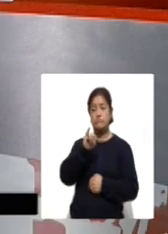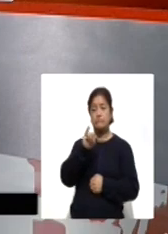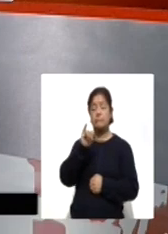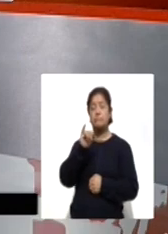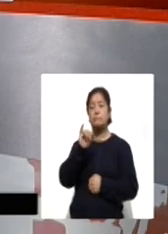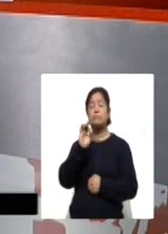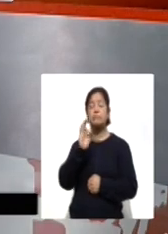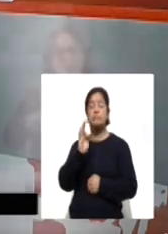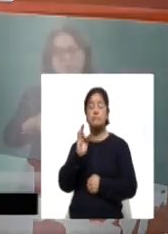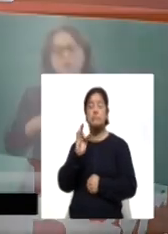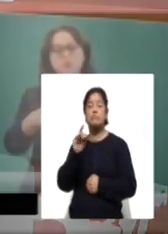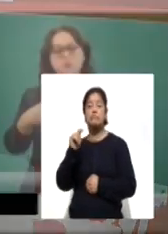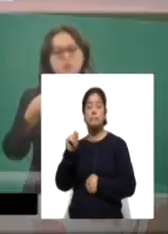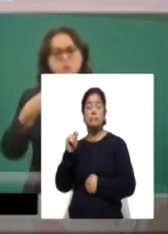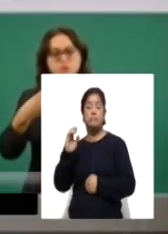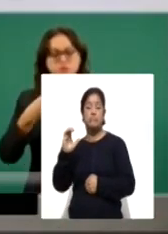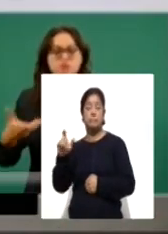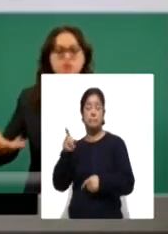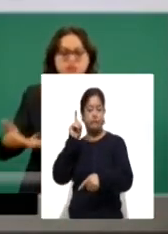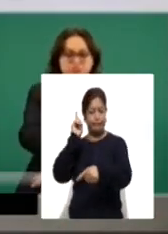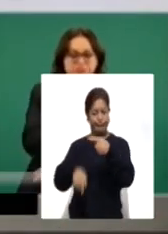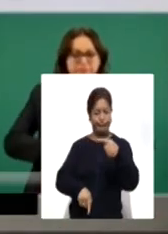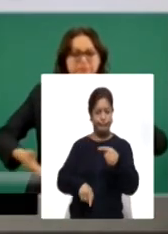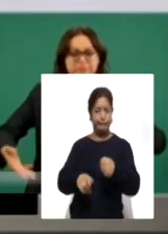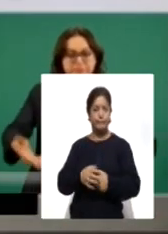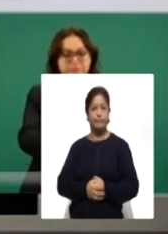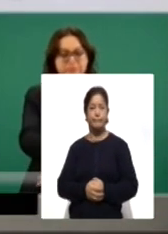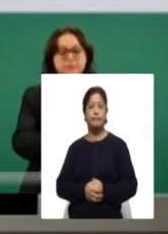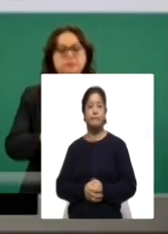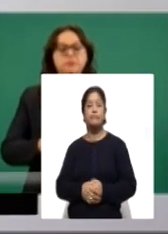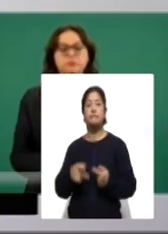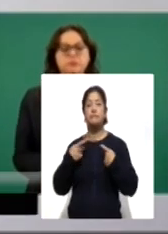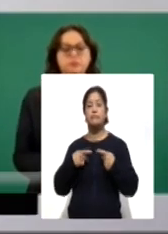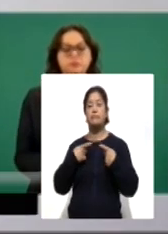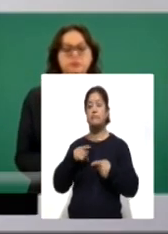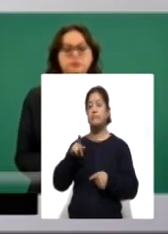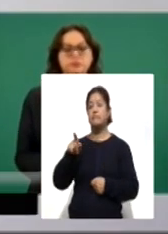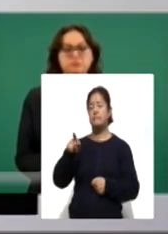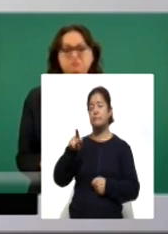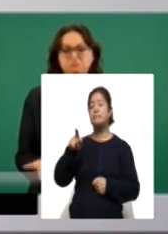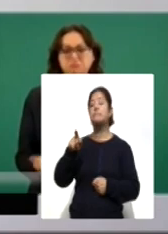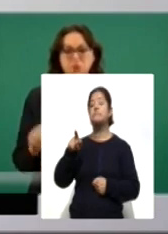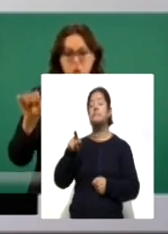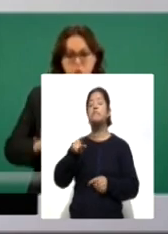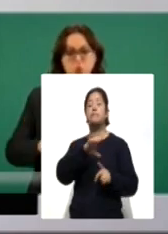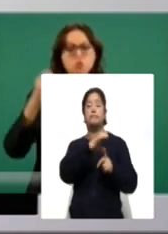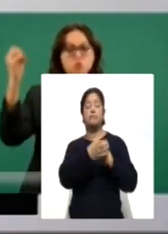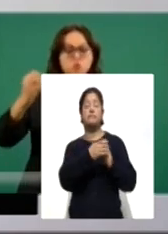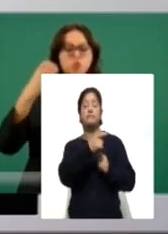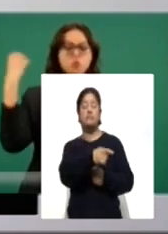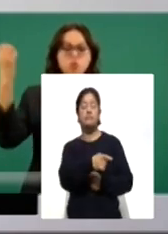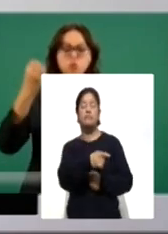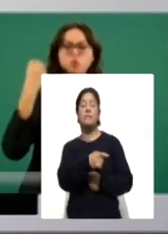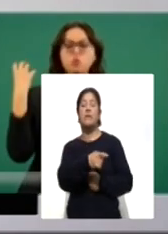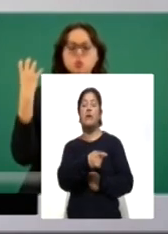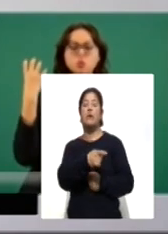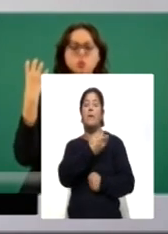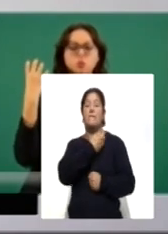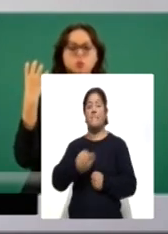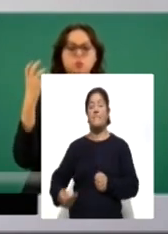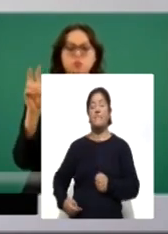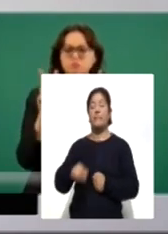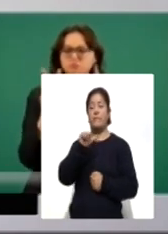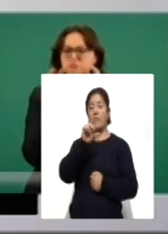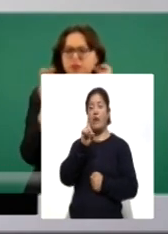de Telecomunicaciones. Luego de que expertos e incluso el comisionado presidente del Instituto Federal de Telecomunicaciones,